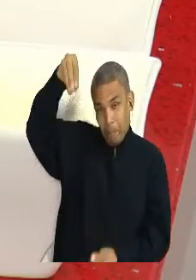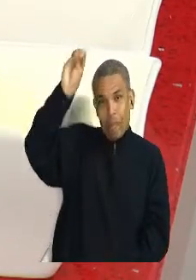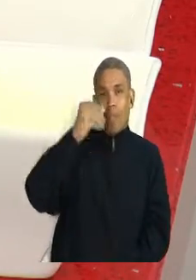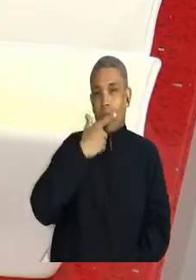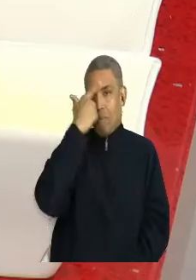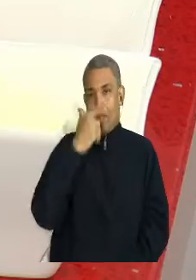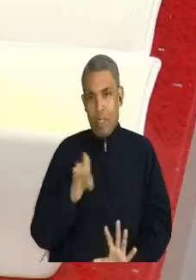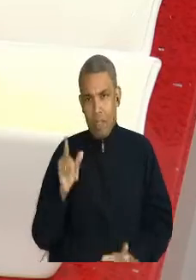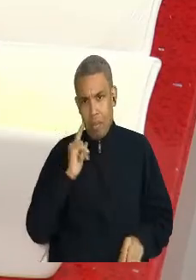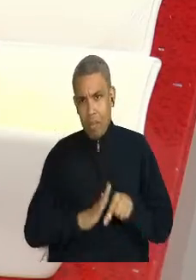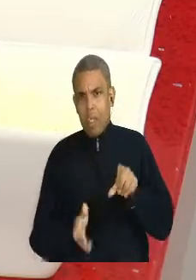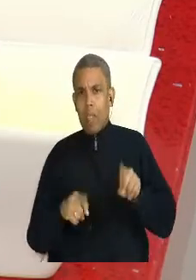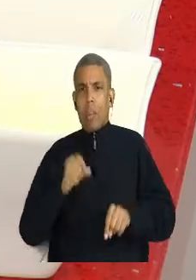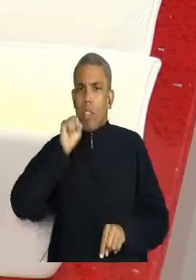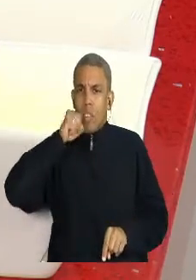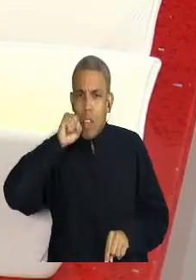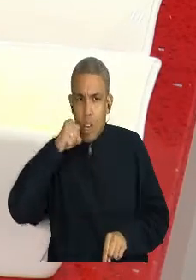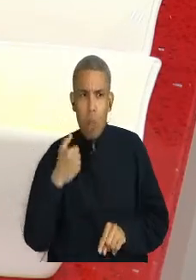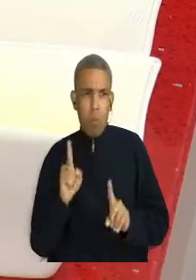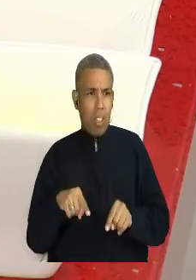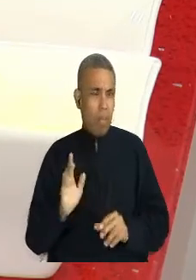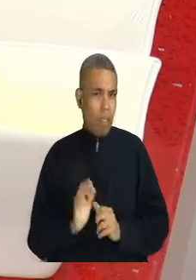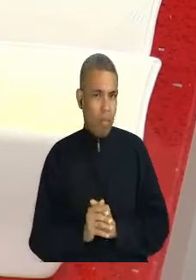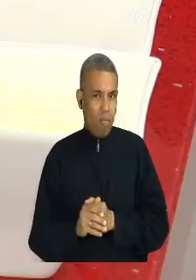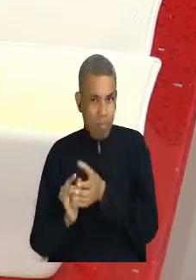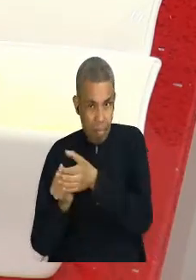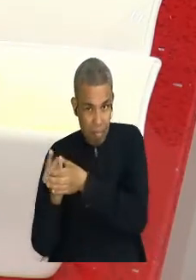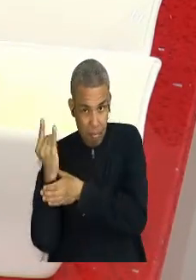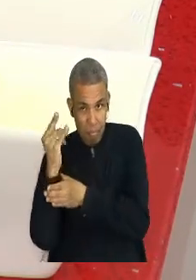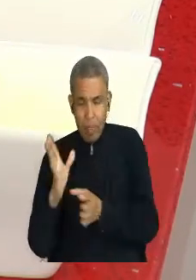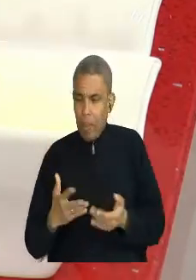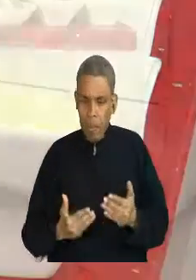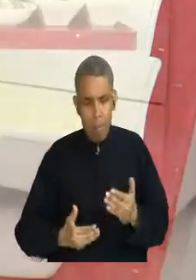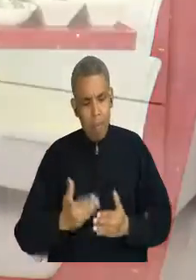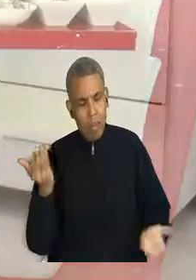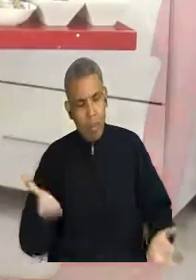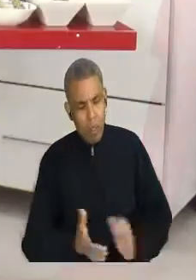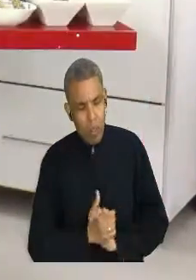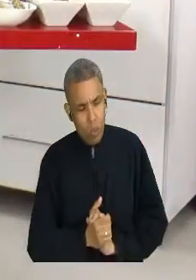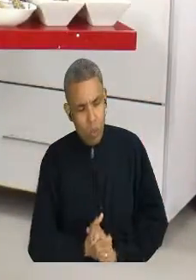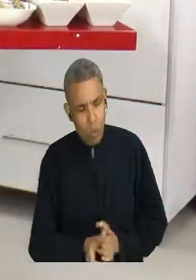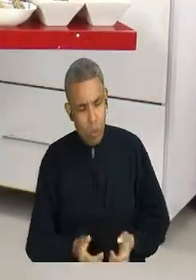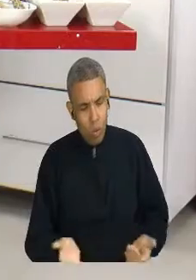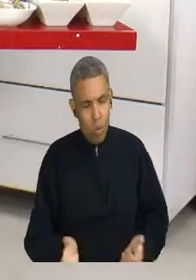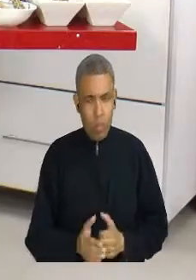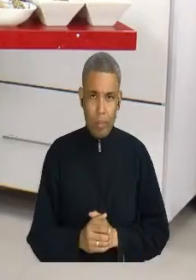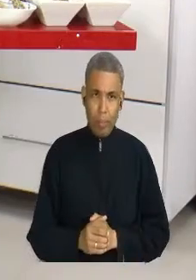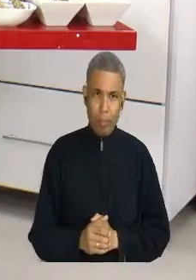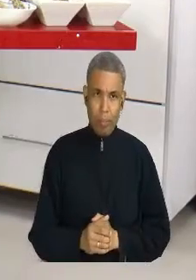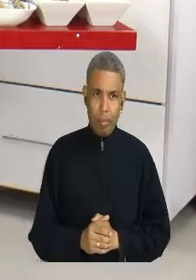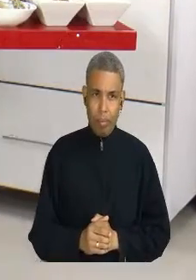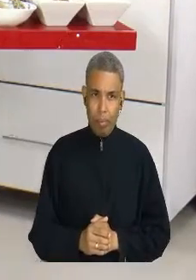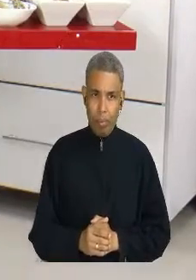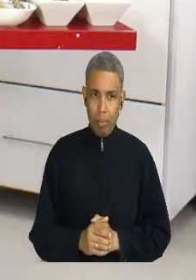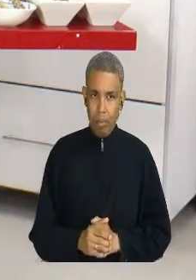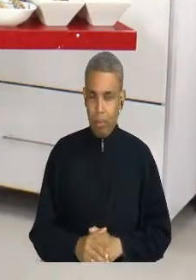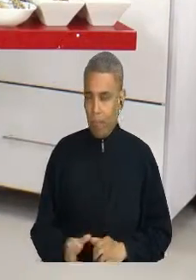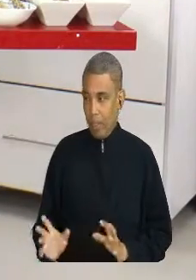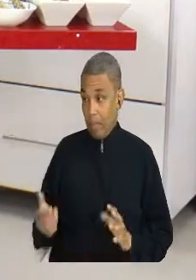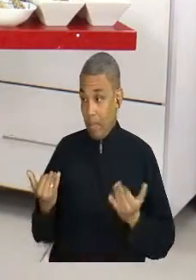para decoración y esas cuestiones. Listo, vale. Listo, entonces, mi Roche. ¿Por dónde vamos a empezar el día de hoy? Bueno, mi Roche, hoy vamos a hacernos tú aquí, yo allá. Vale.